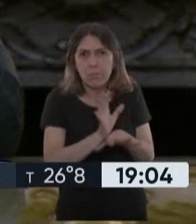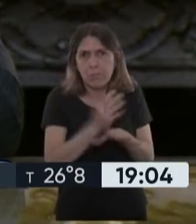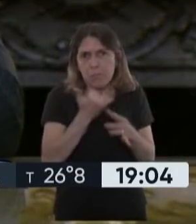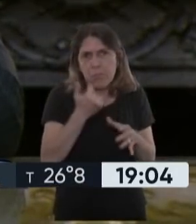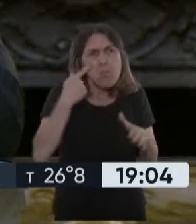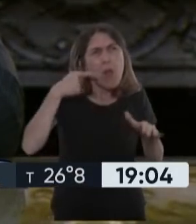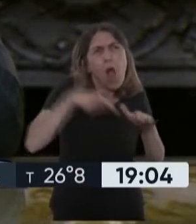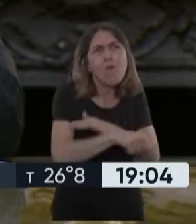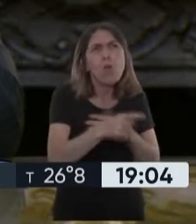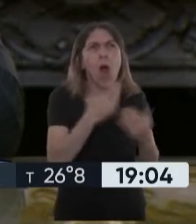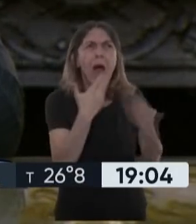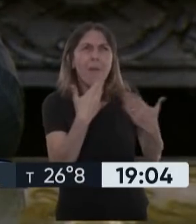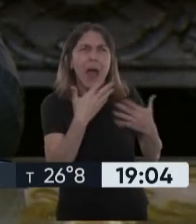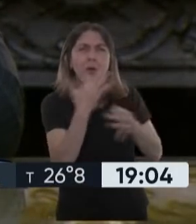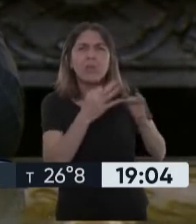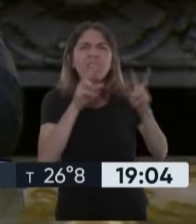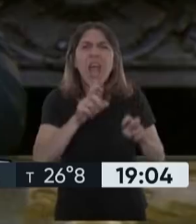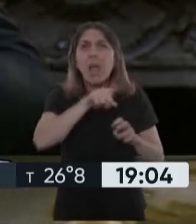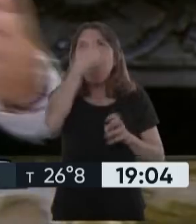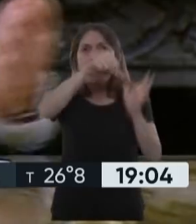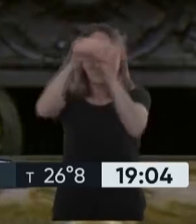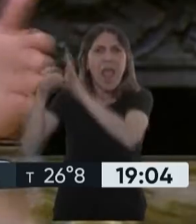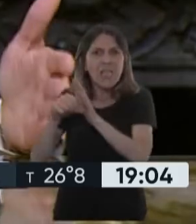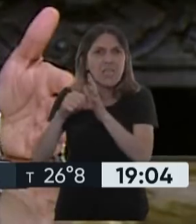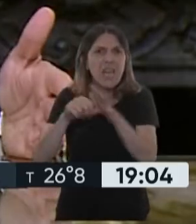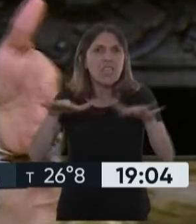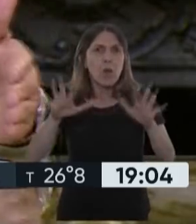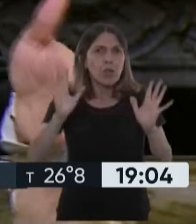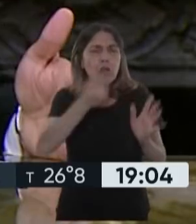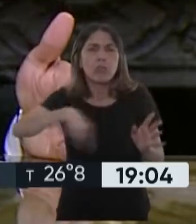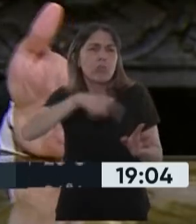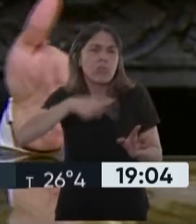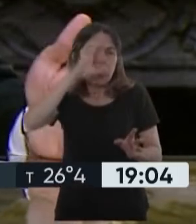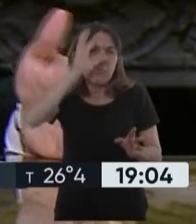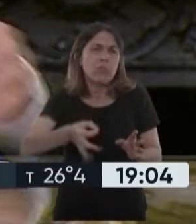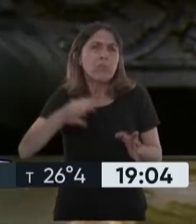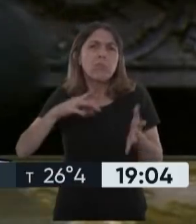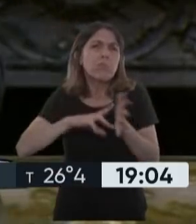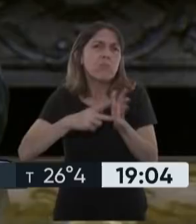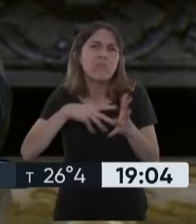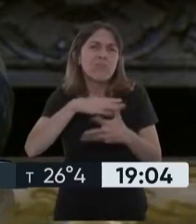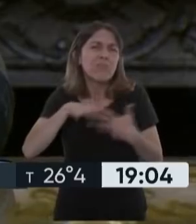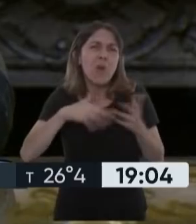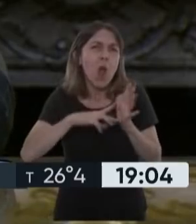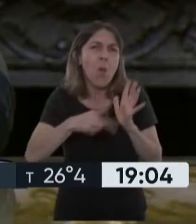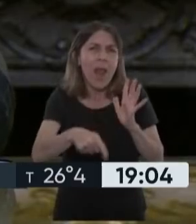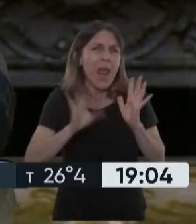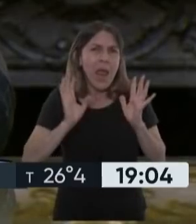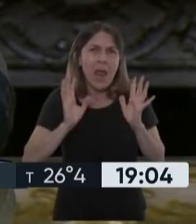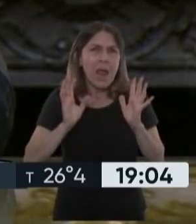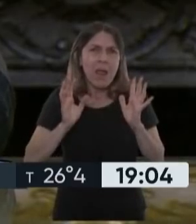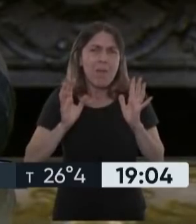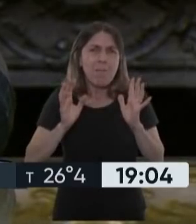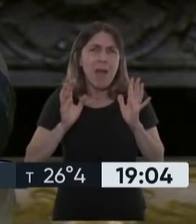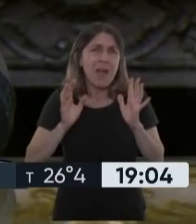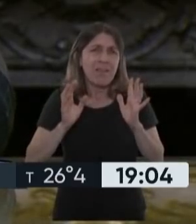profunda sobre lo que le está pasando al mundo. Y todos advertíamos que este conflicto es un conflicto que está cayendo